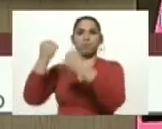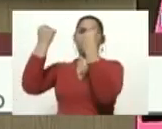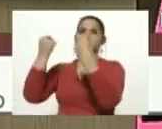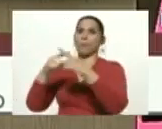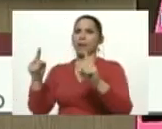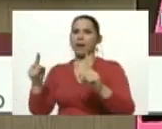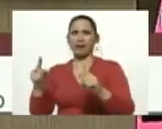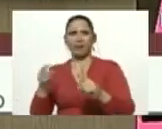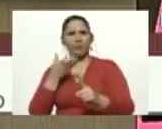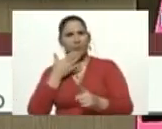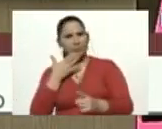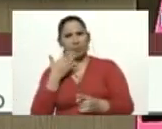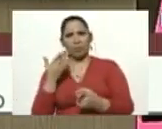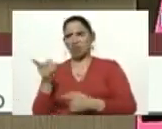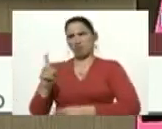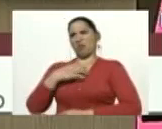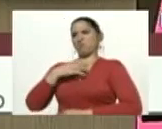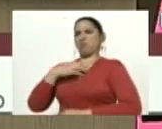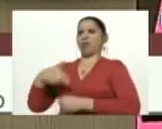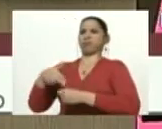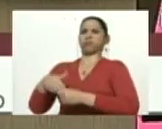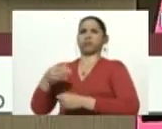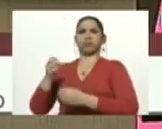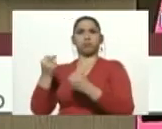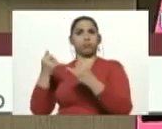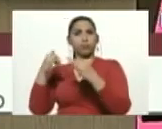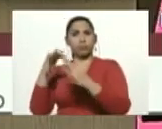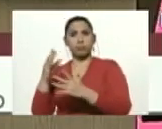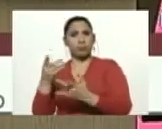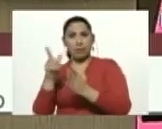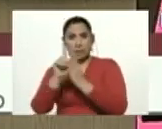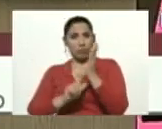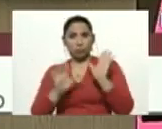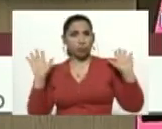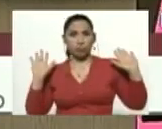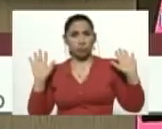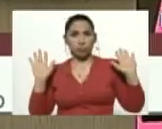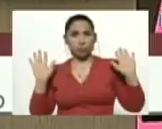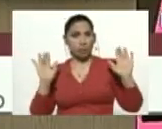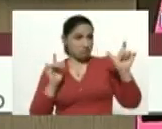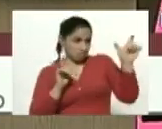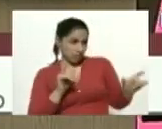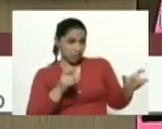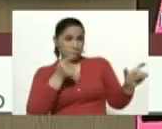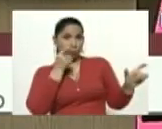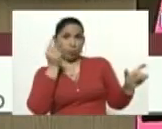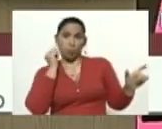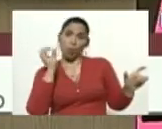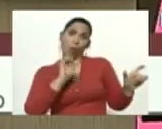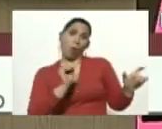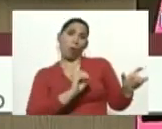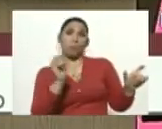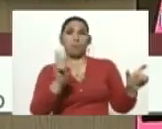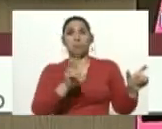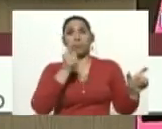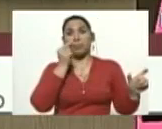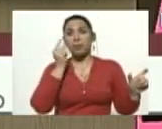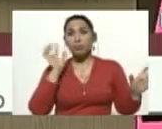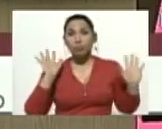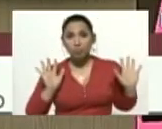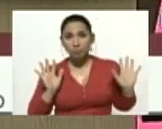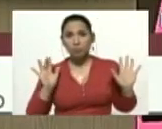para despacharle la cantidad de litros que el usuario, la usuaria, en este caso el venezolano o la